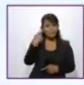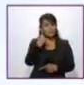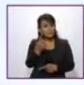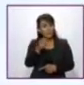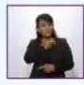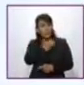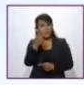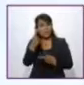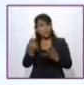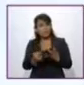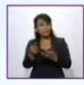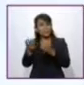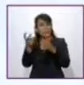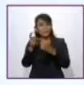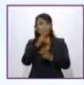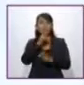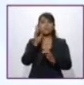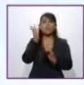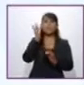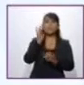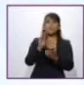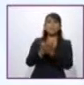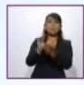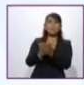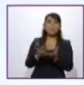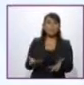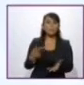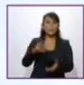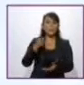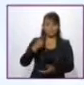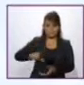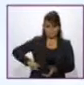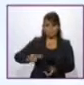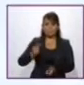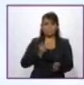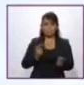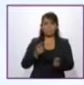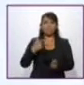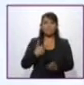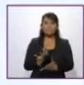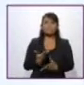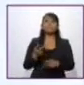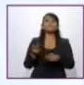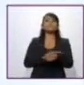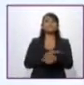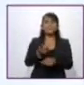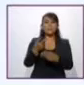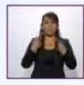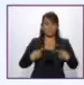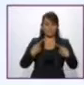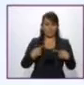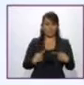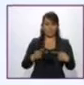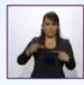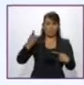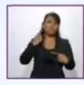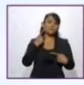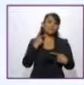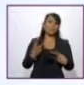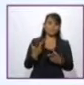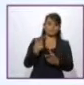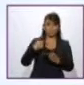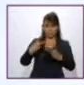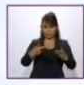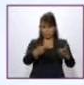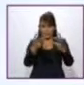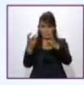gobierno voy a instaurar que se hagan los juicios en ausencia. Es decir, que aunque no esté presente, se lleve a